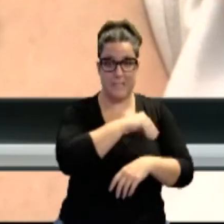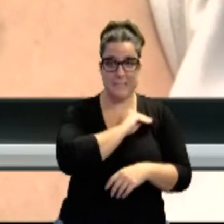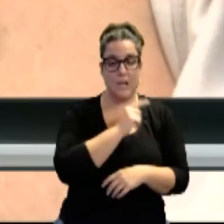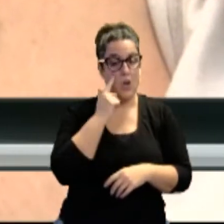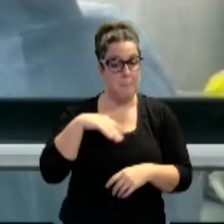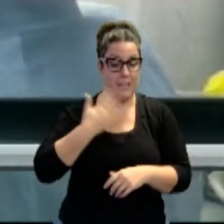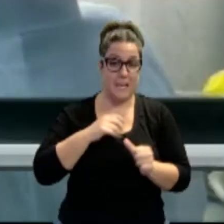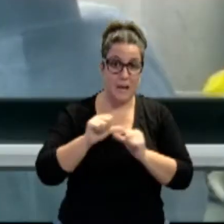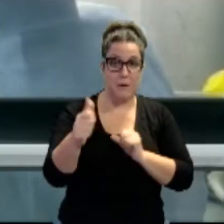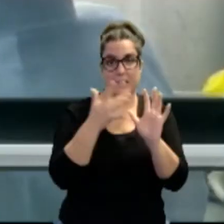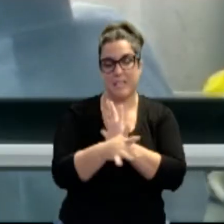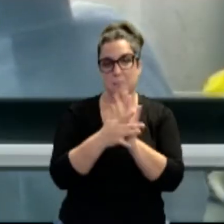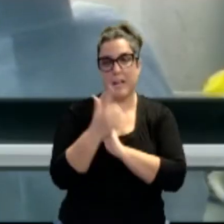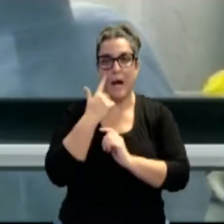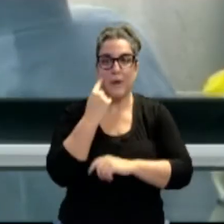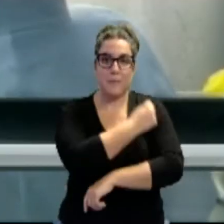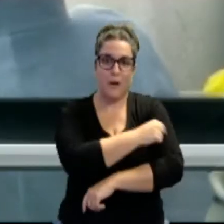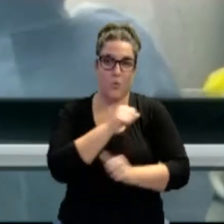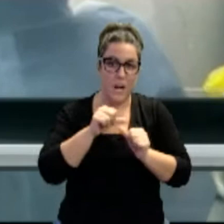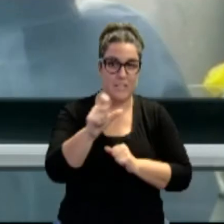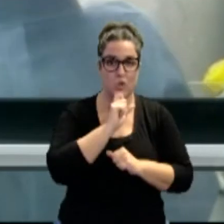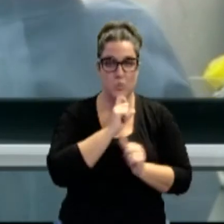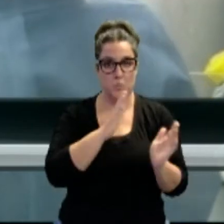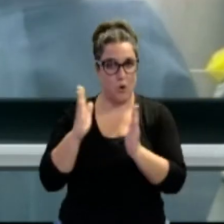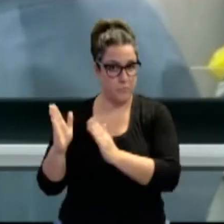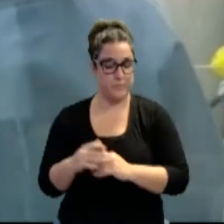será ese reparto de vacunas.